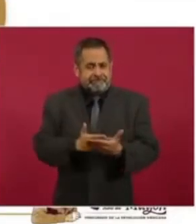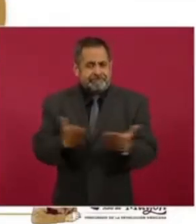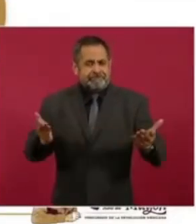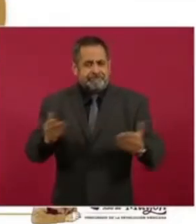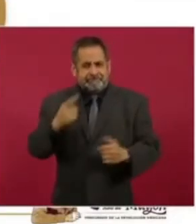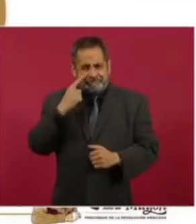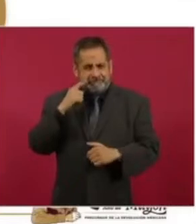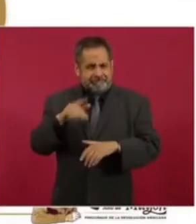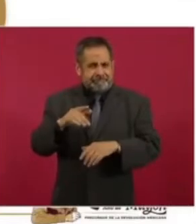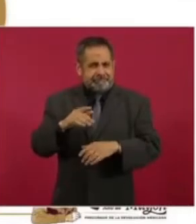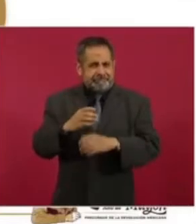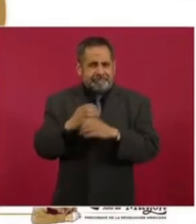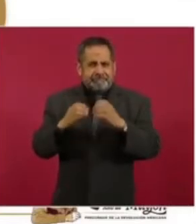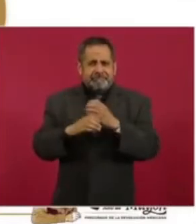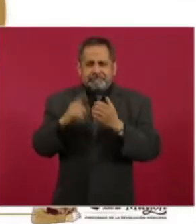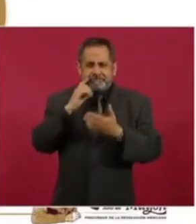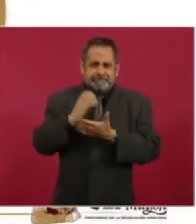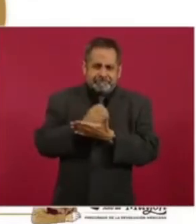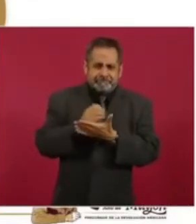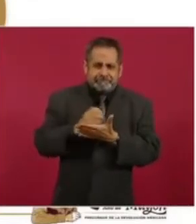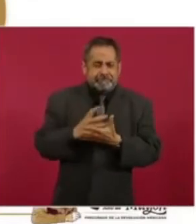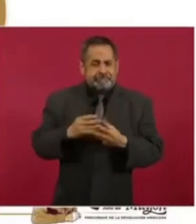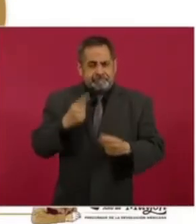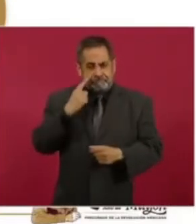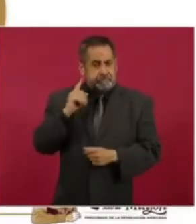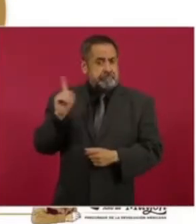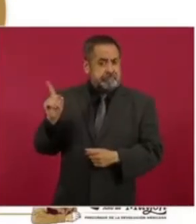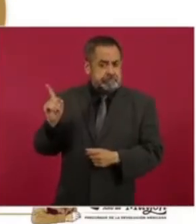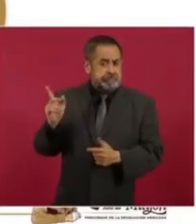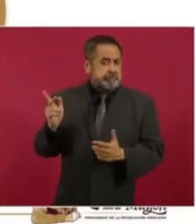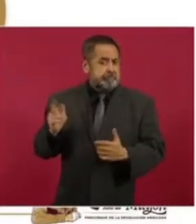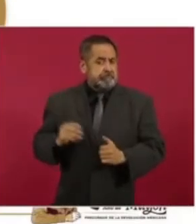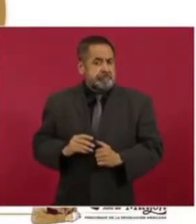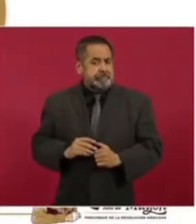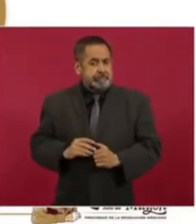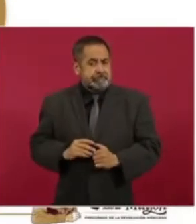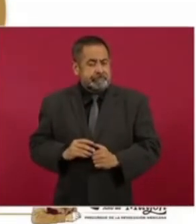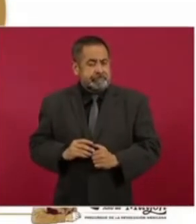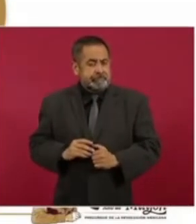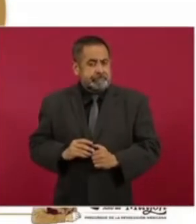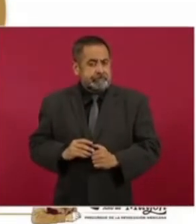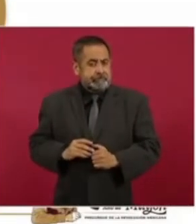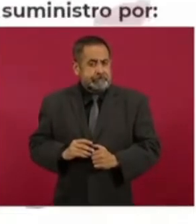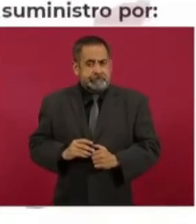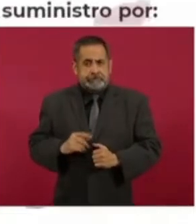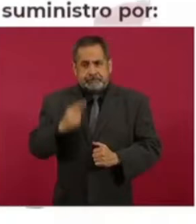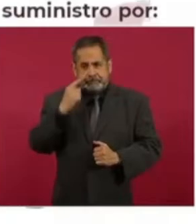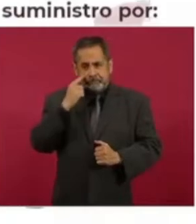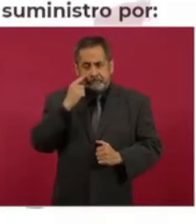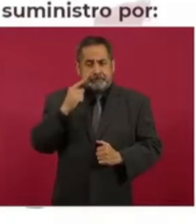medicamentos y material de curación. Y en la siguiente pueden ustedes apreciar que en los últimos